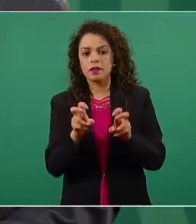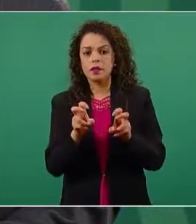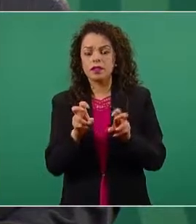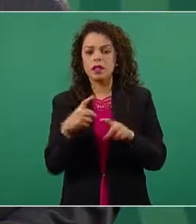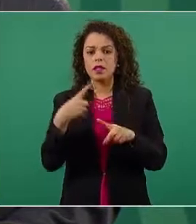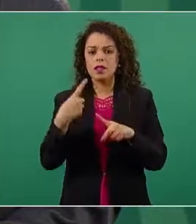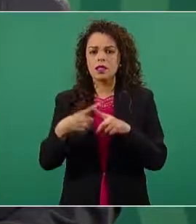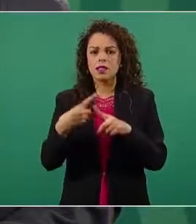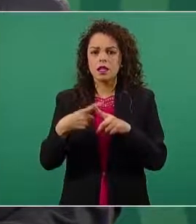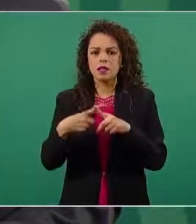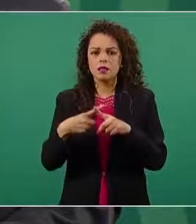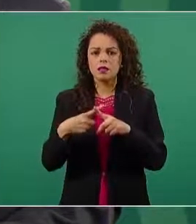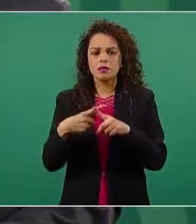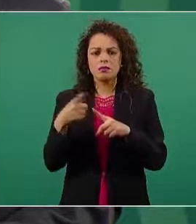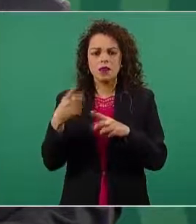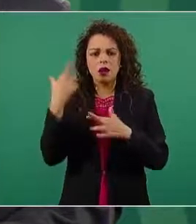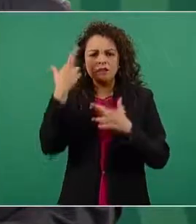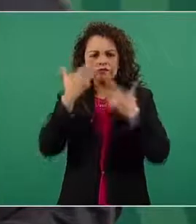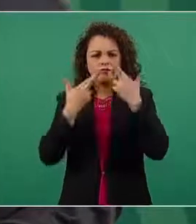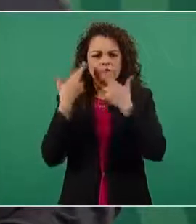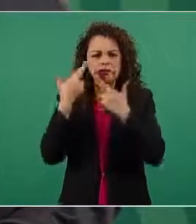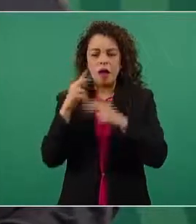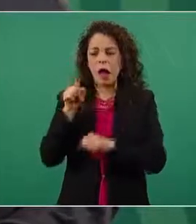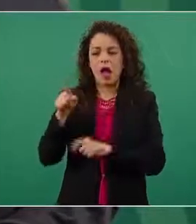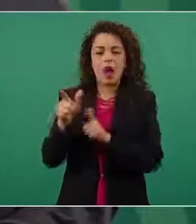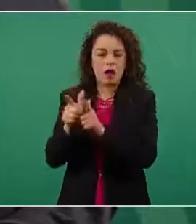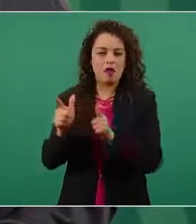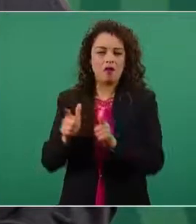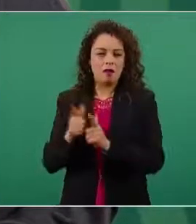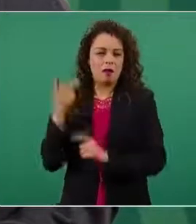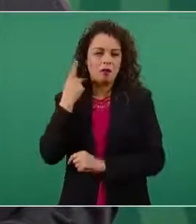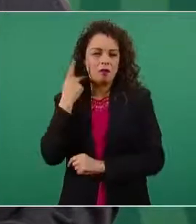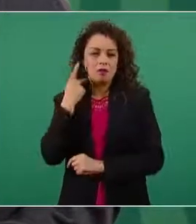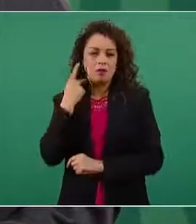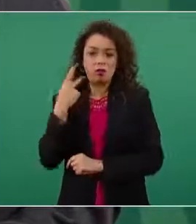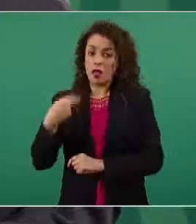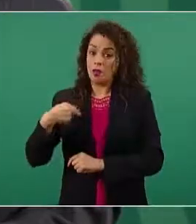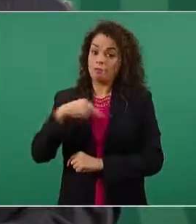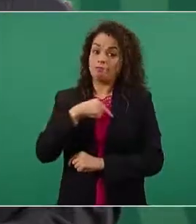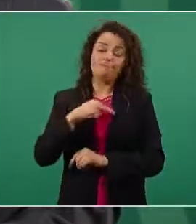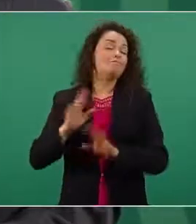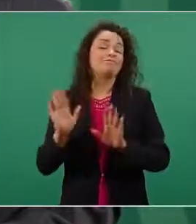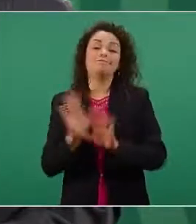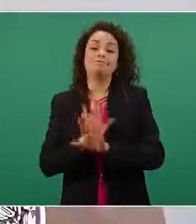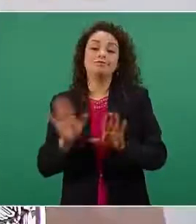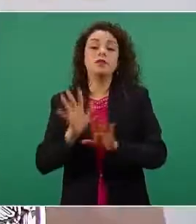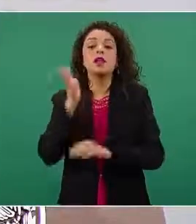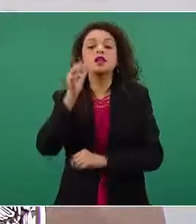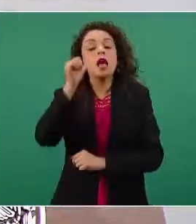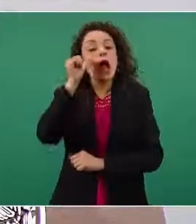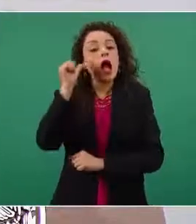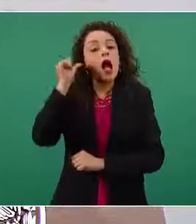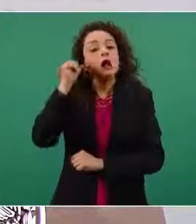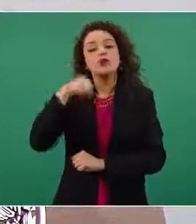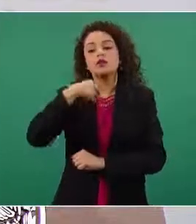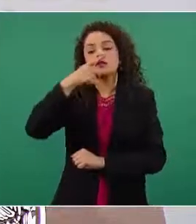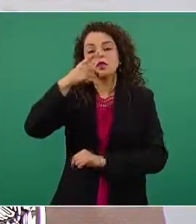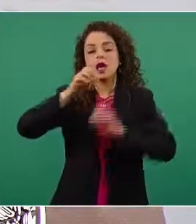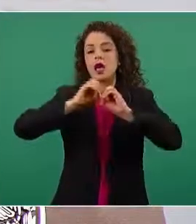partidos. Nosotros no intervenimos. Ya fijé mi postura ayer con toda